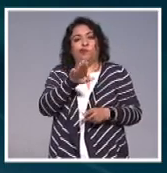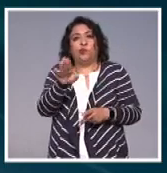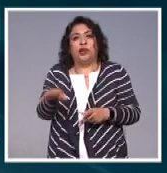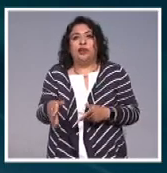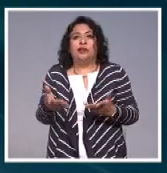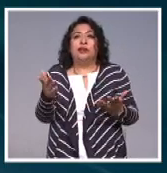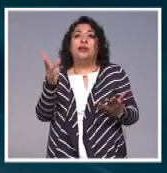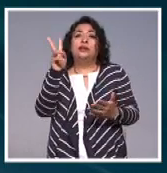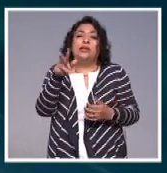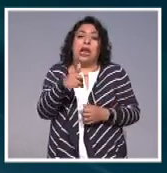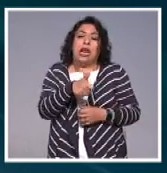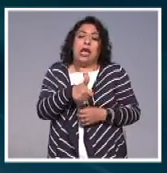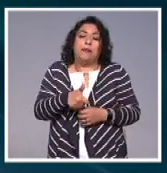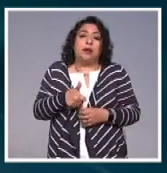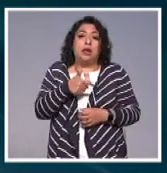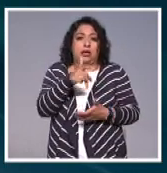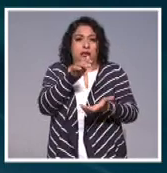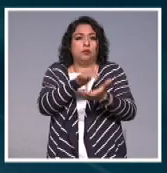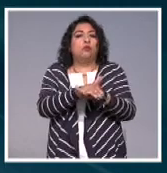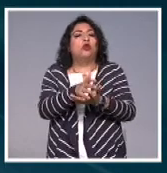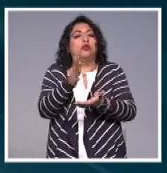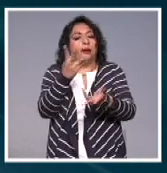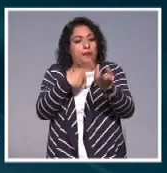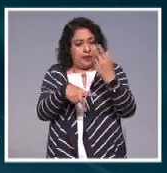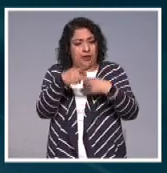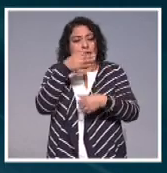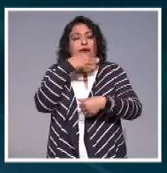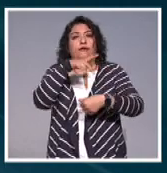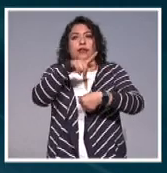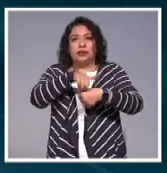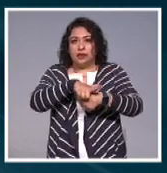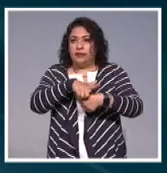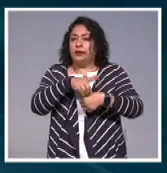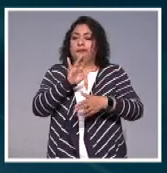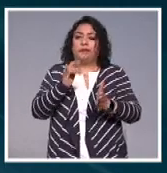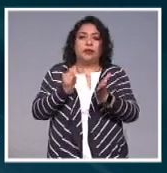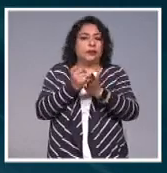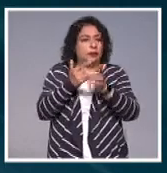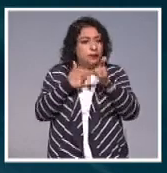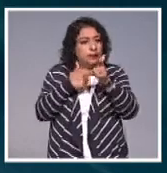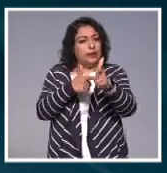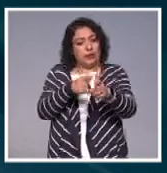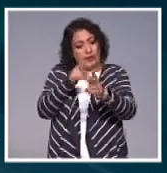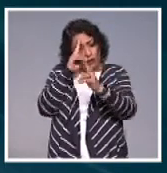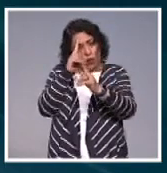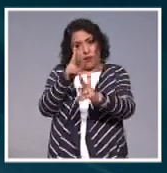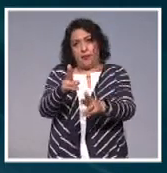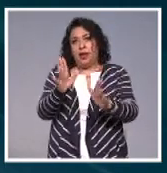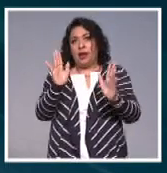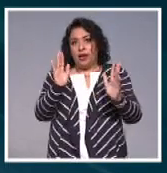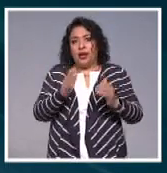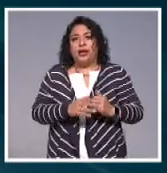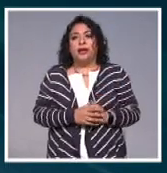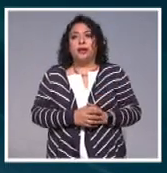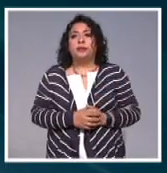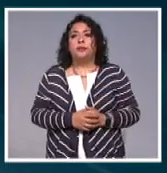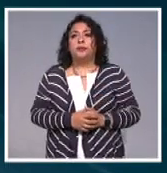hemos lamentado muchísimo. Su esposa va a venir al festival. Decidimos continuar con el homenaje, obviamente.